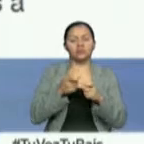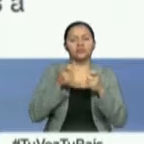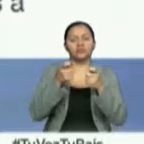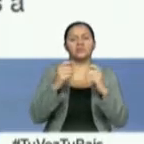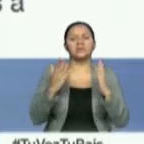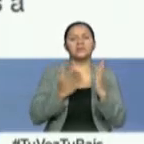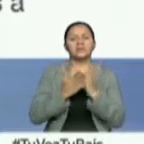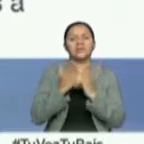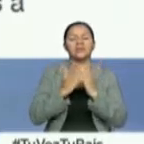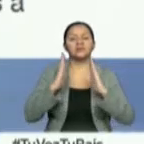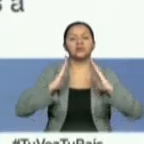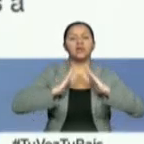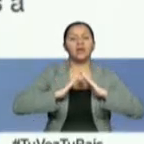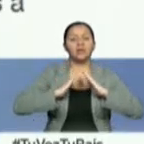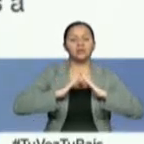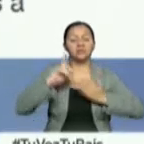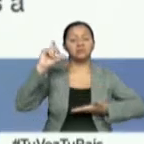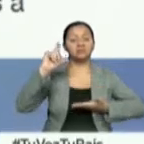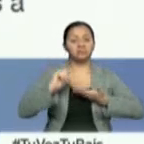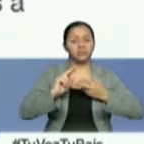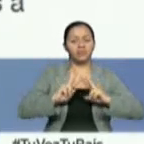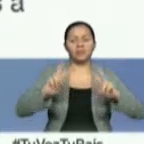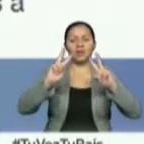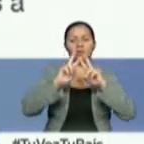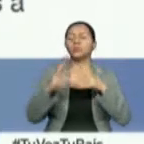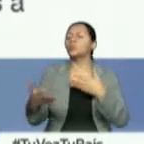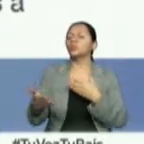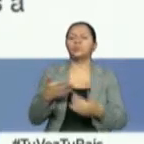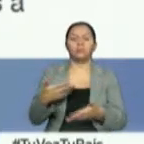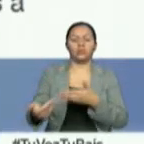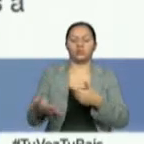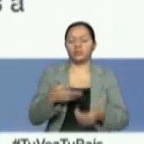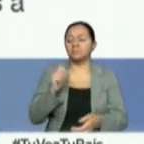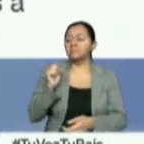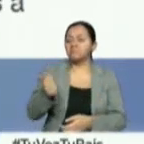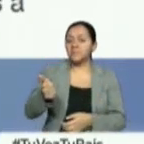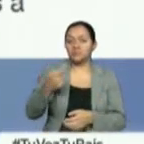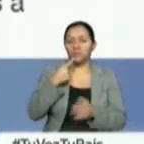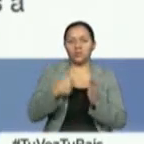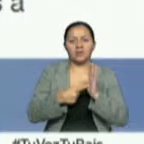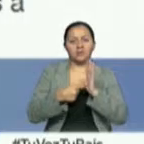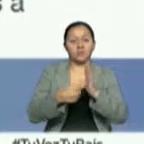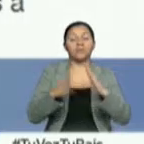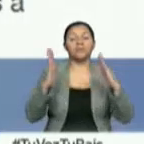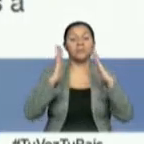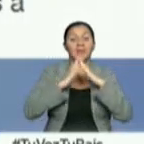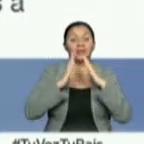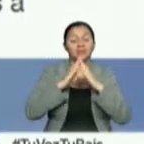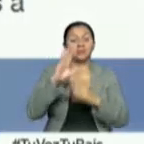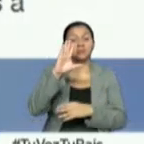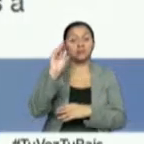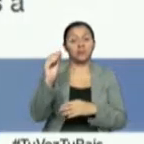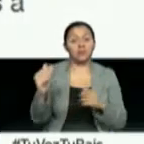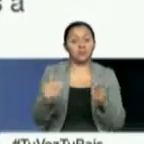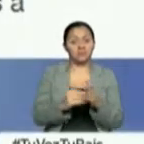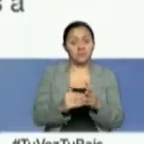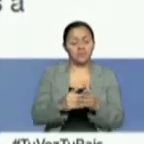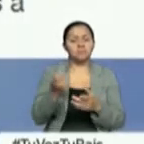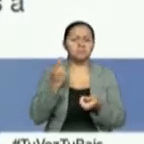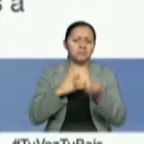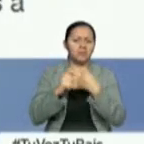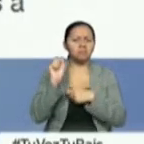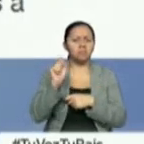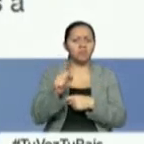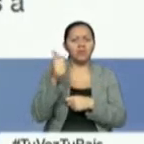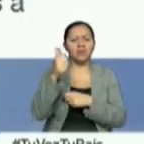de vivienda y se deprecia pesado tomando su propio ejemplo la casa de 50 mil la pueden vender en 10 años